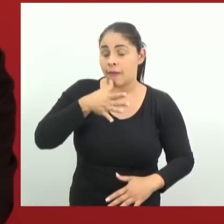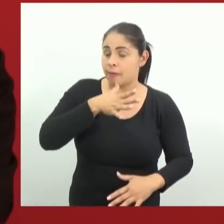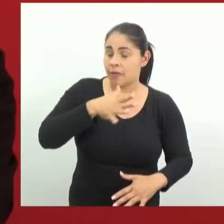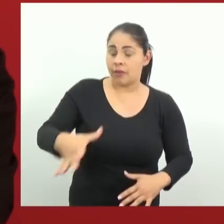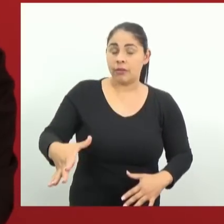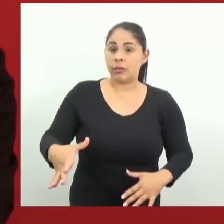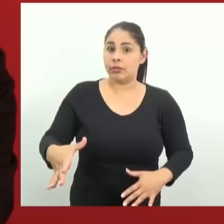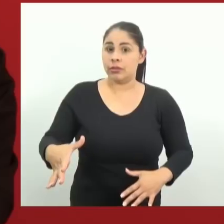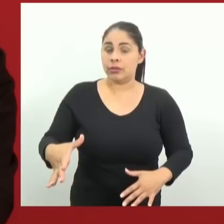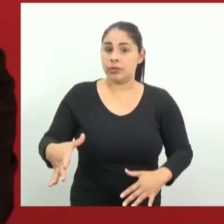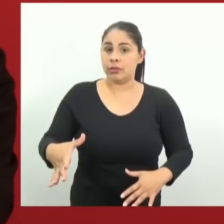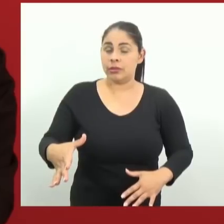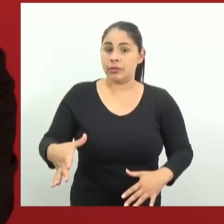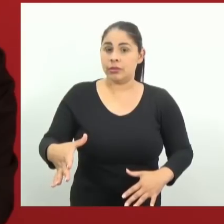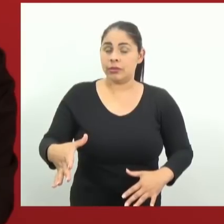impresionante.